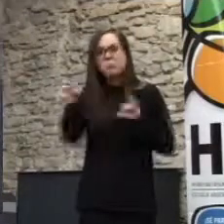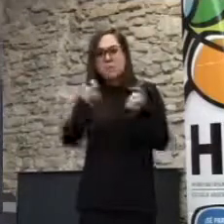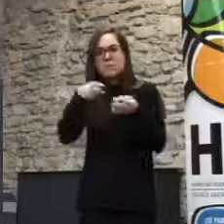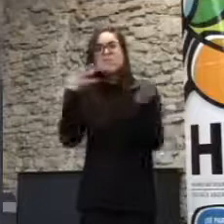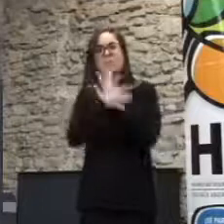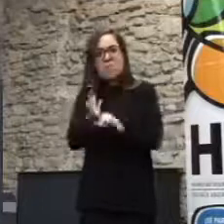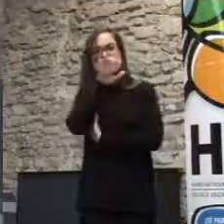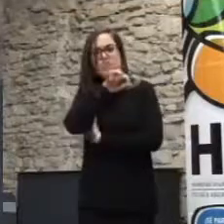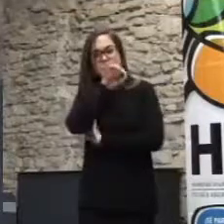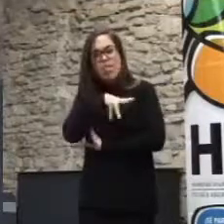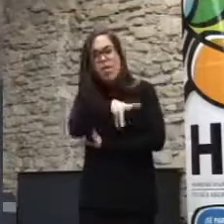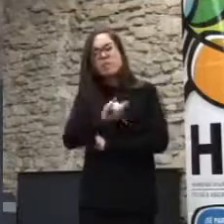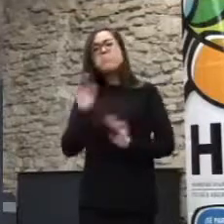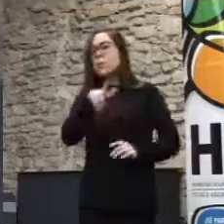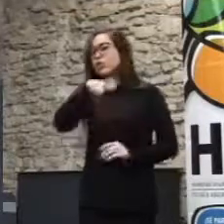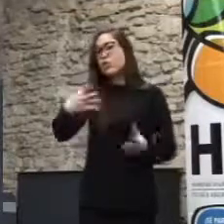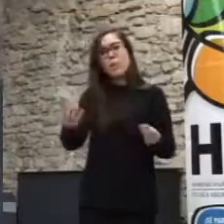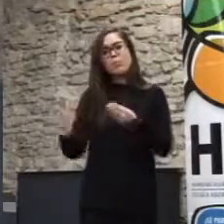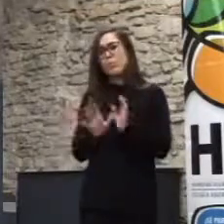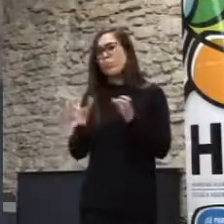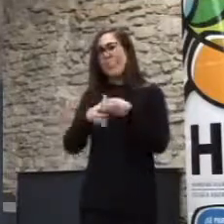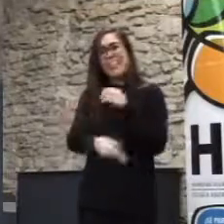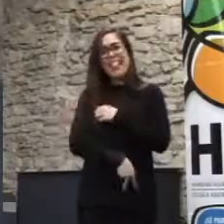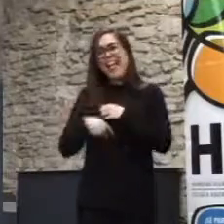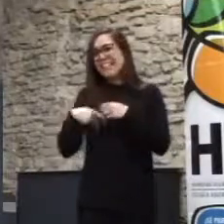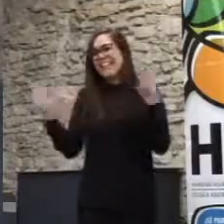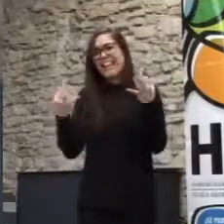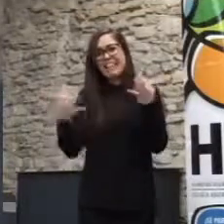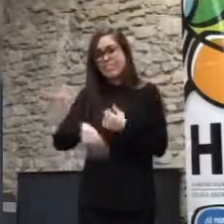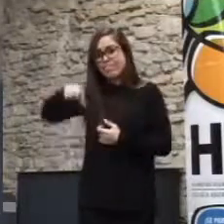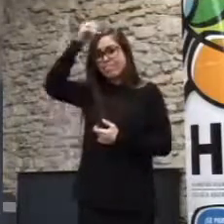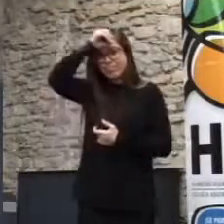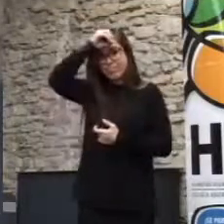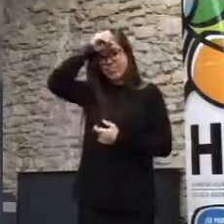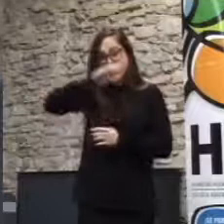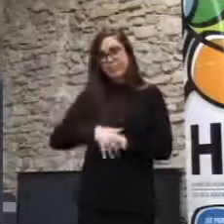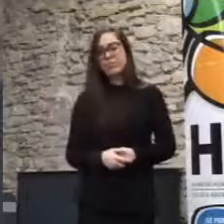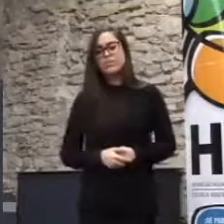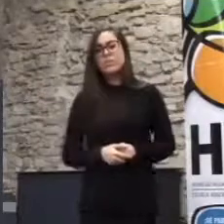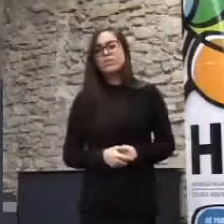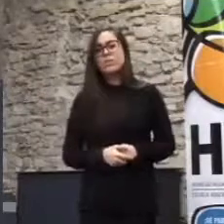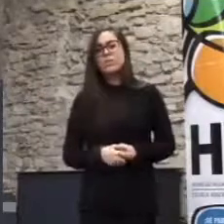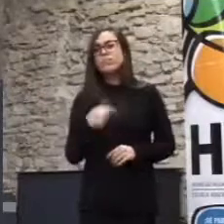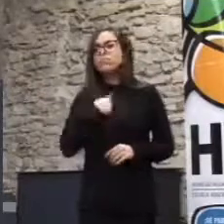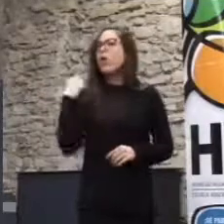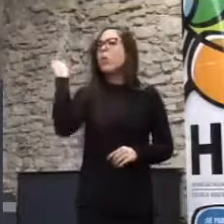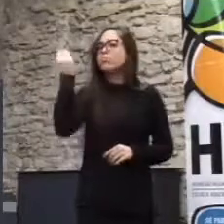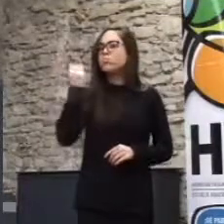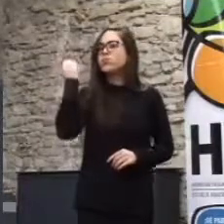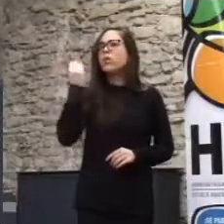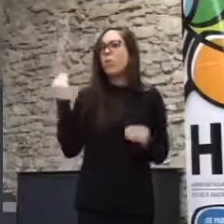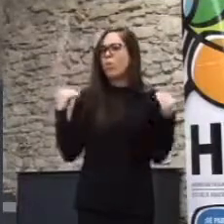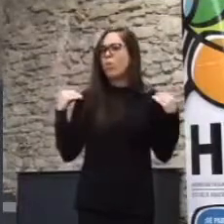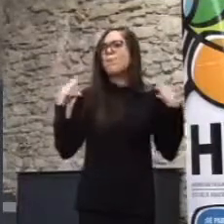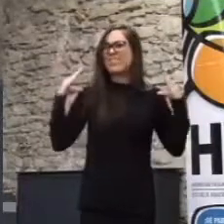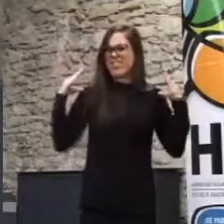que no sabe qué son las juntas generales. Pero yo creo que tiene competencias bastante importantes como para que nos